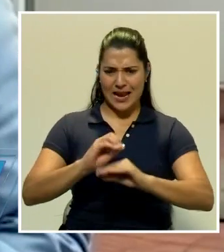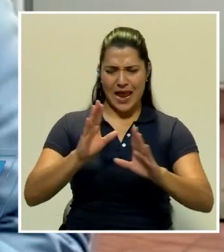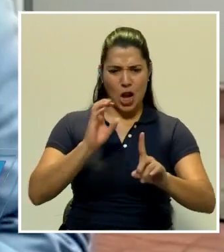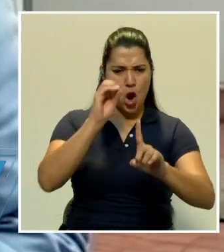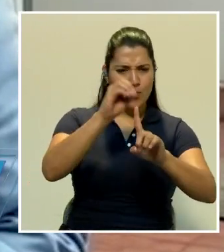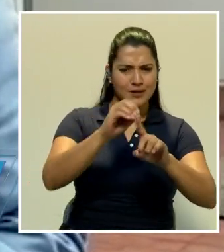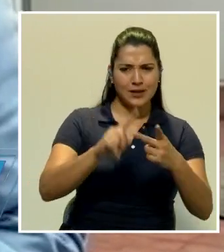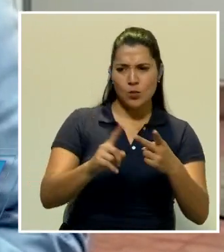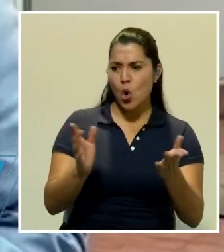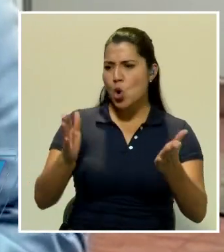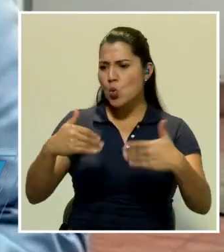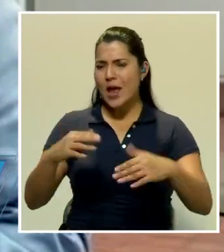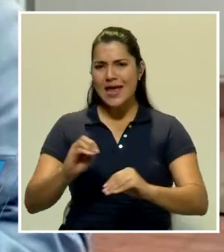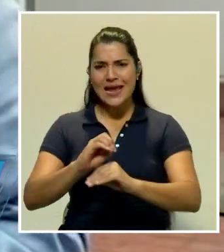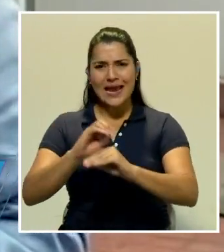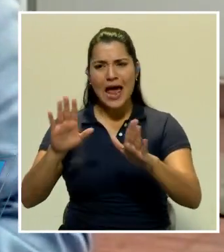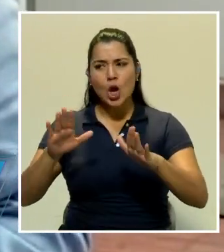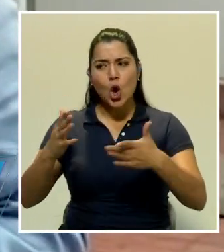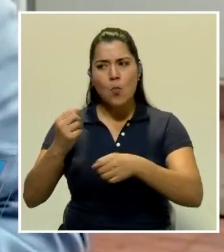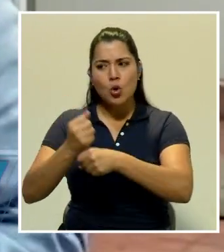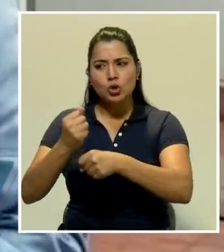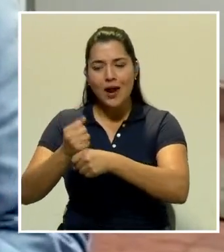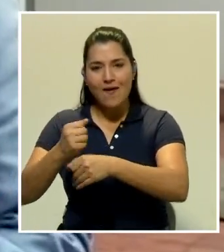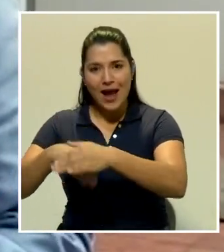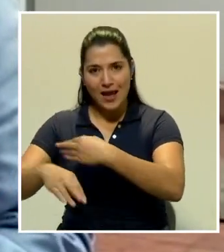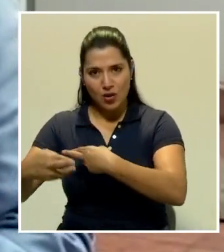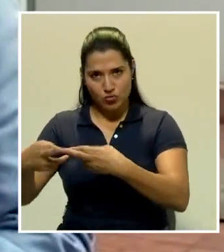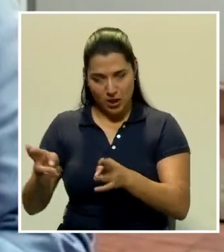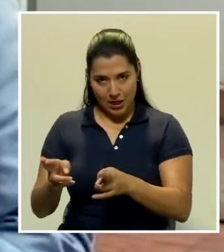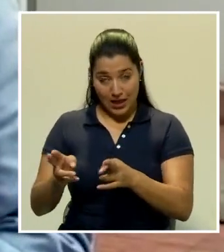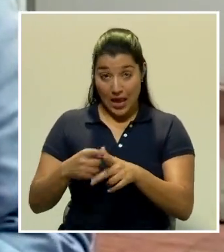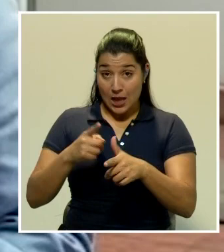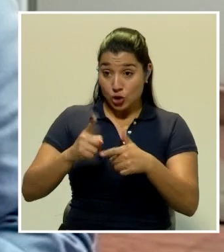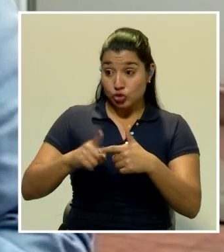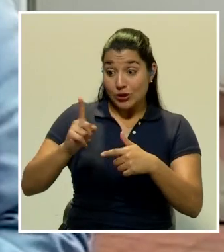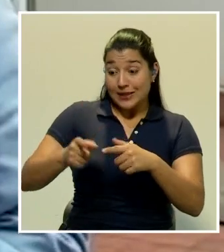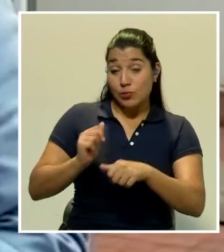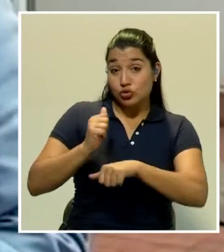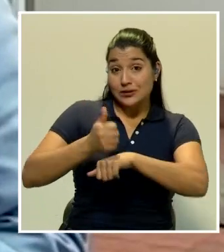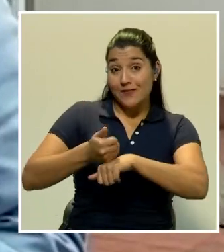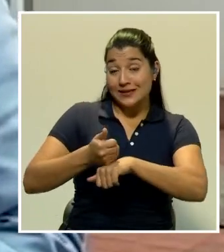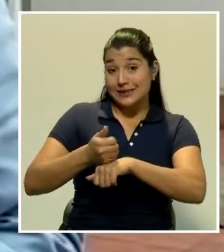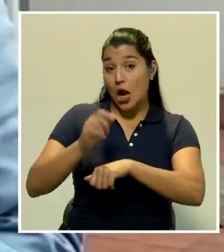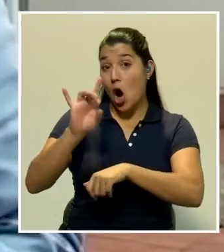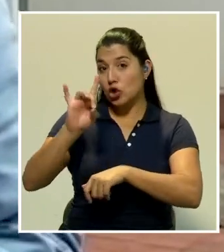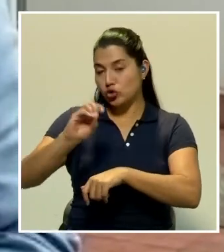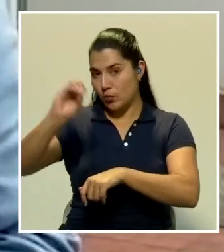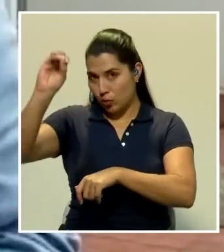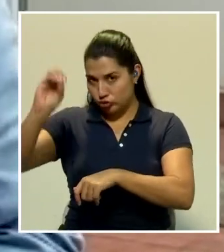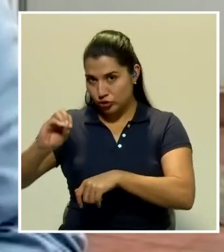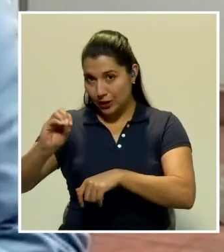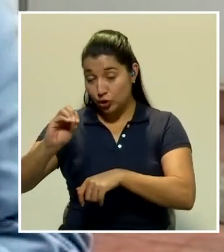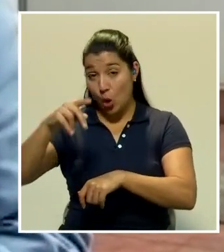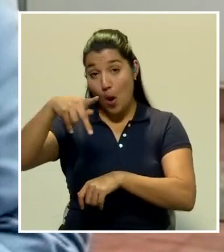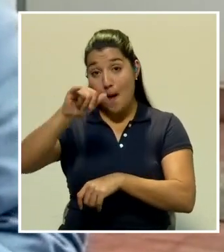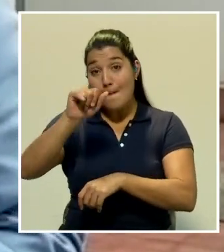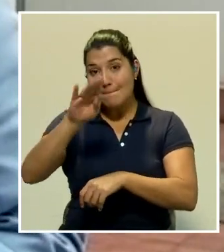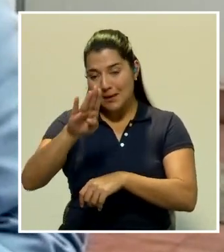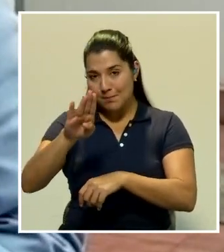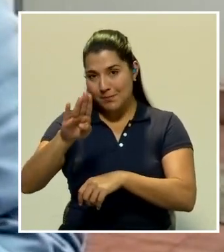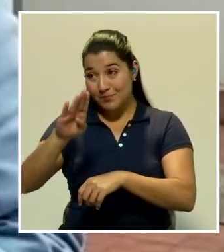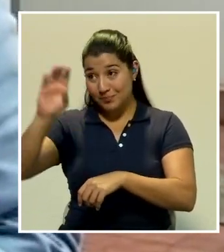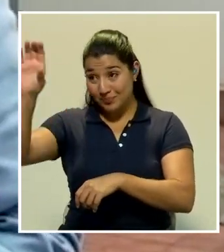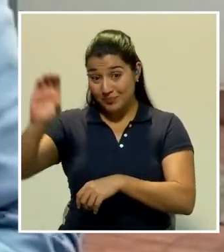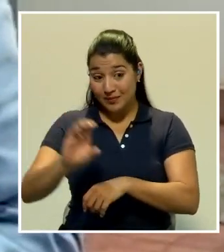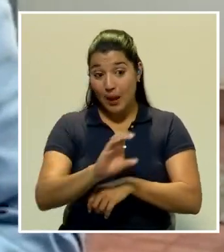su regionalización y por lo tanto proponernos el 8% del PIB en educación, pero sobre todo un porcentaje importante en la